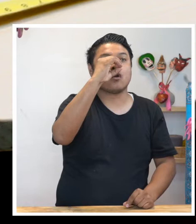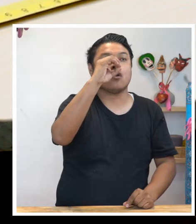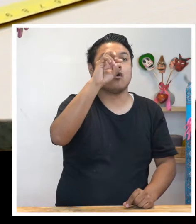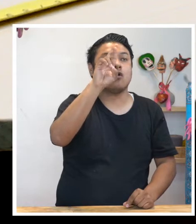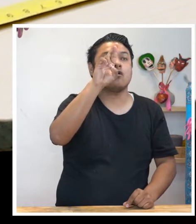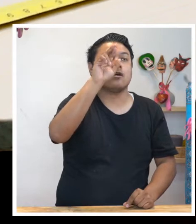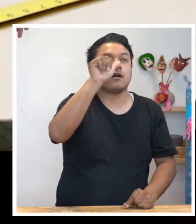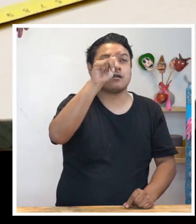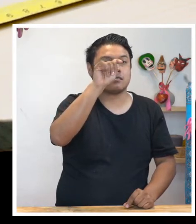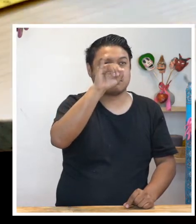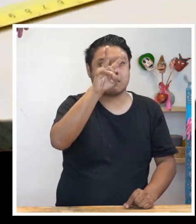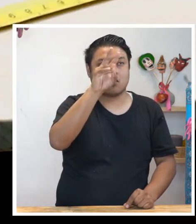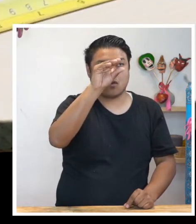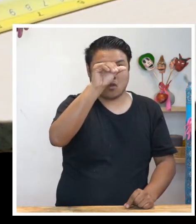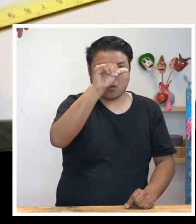nuestras medidas,